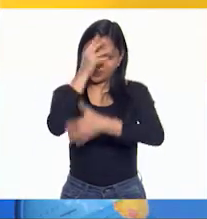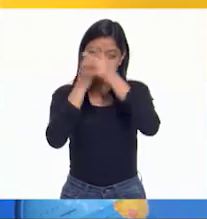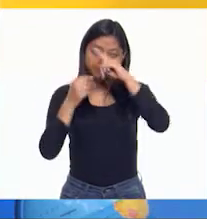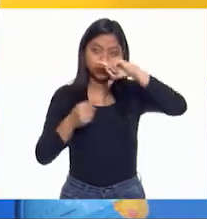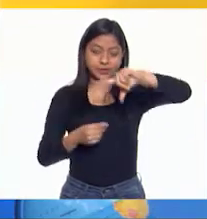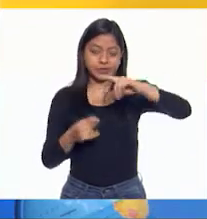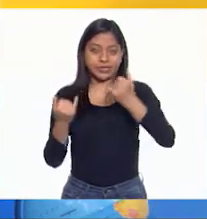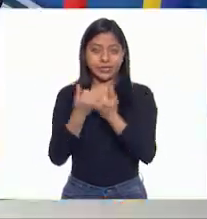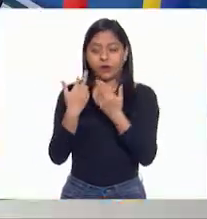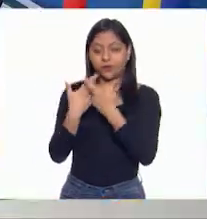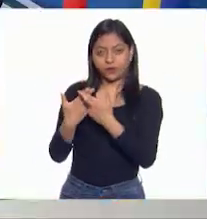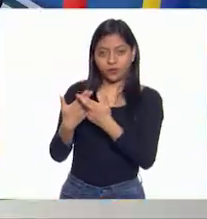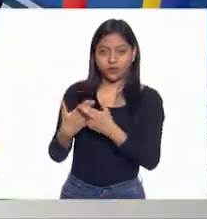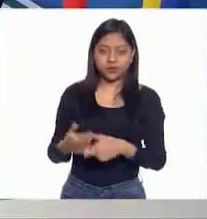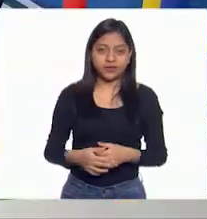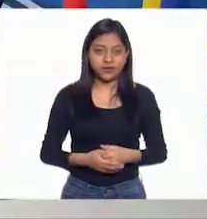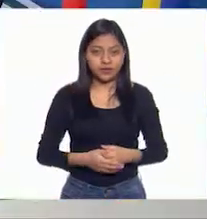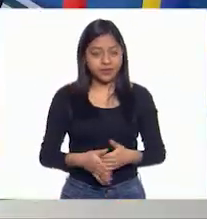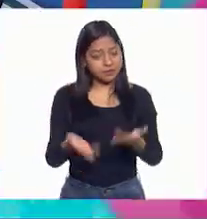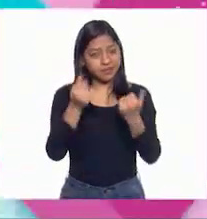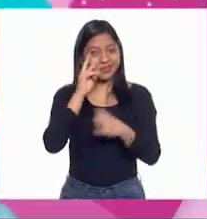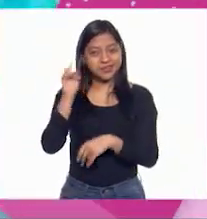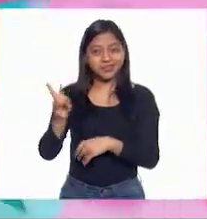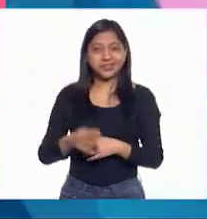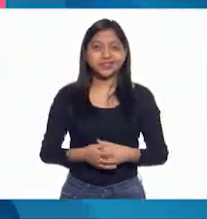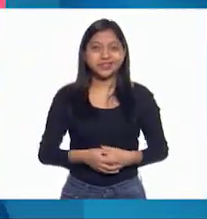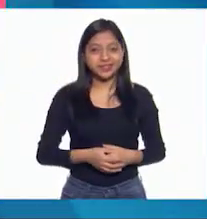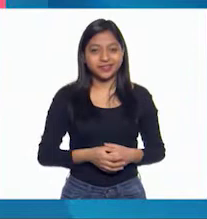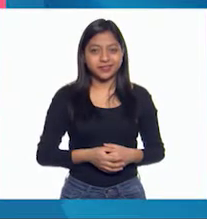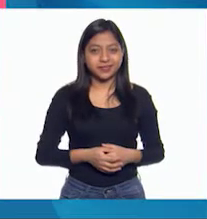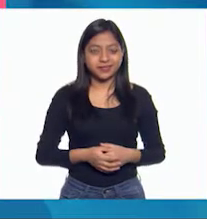el residuo. Vamos a verla.